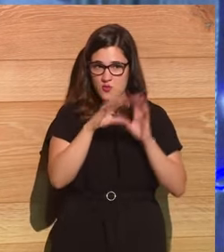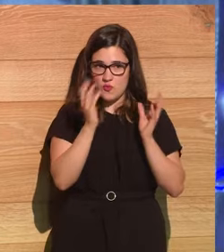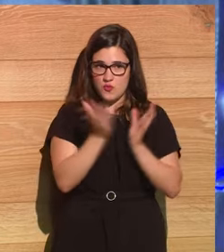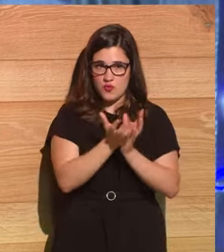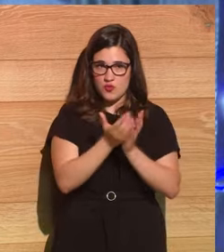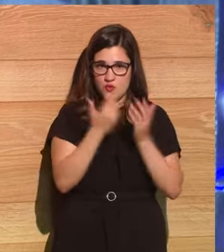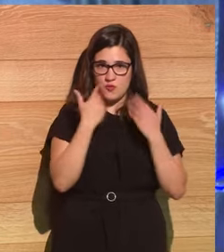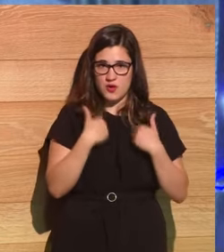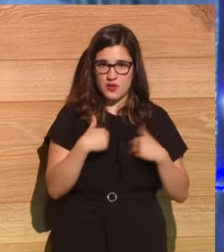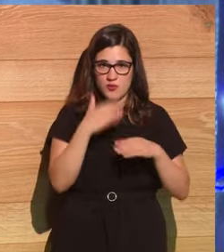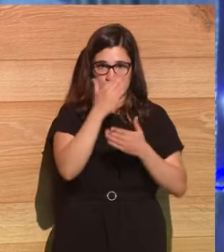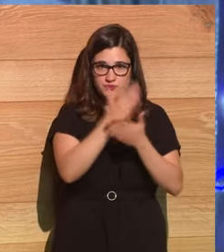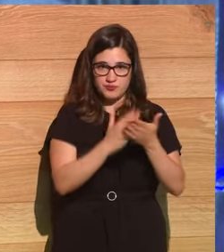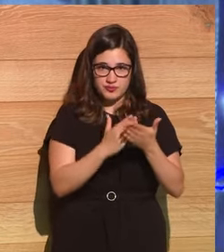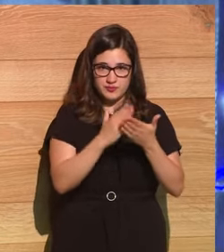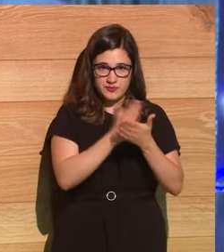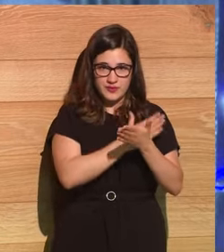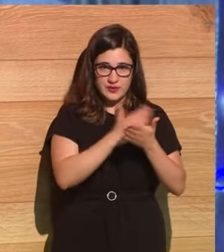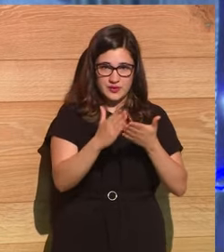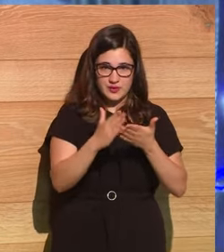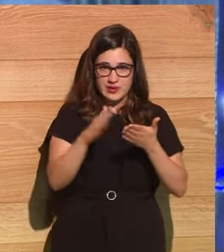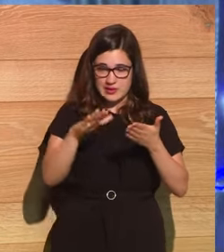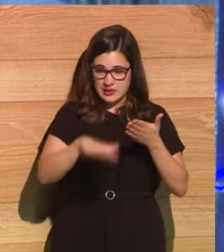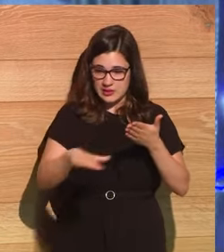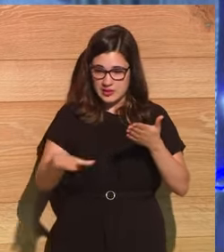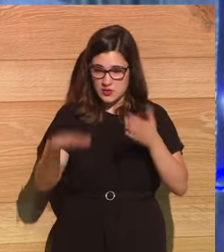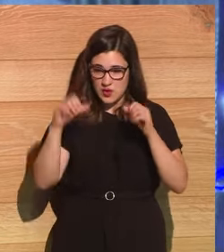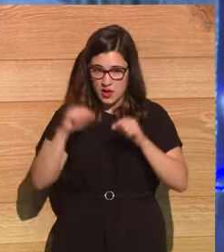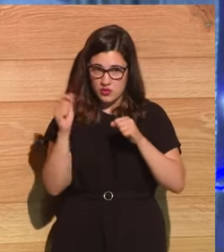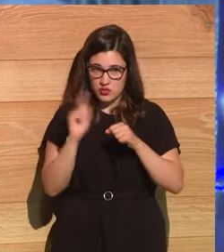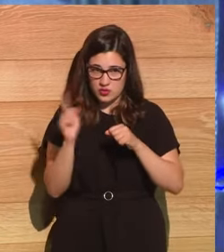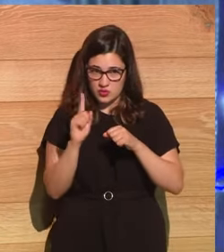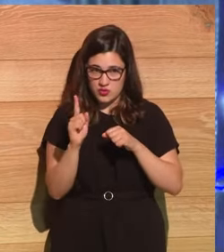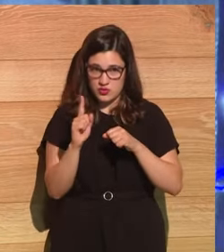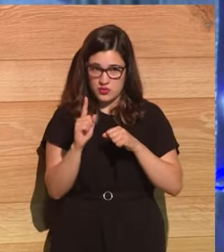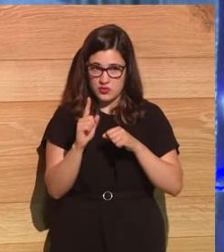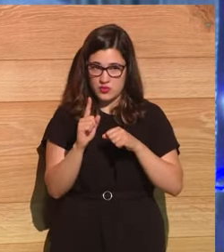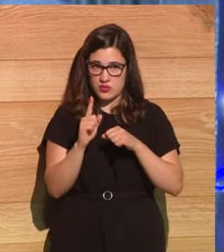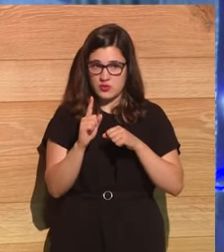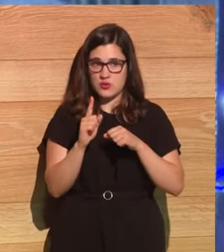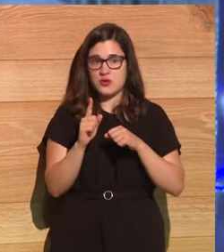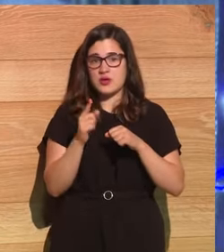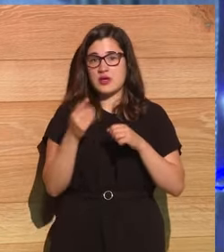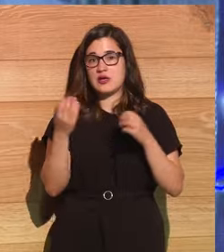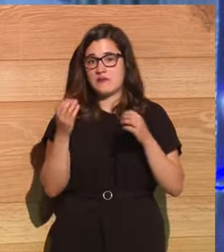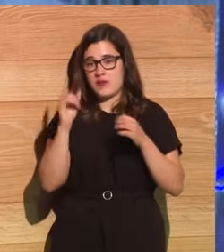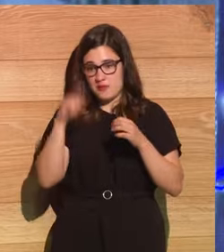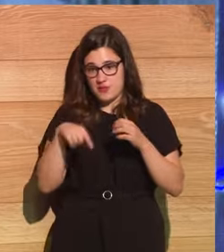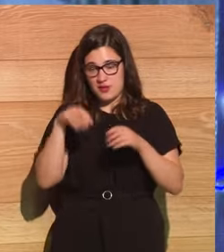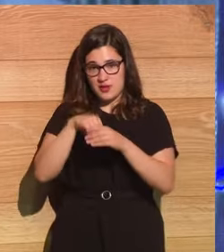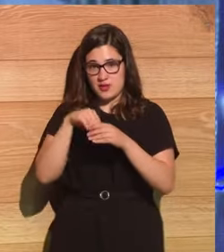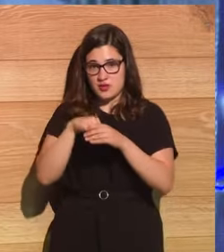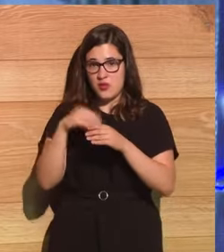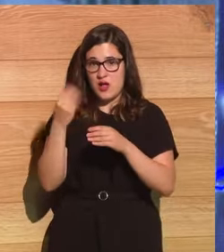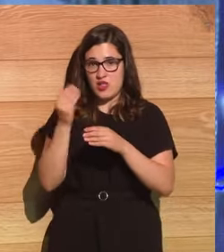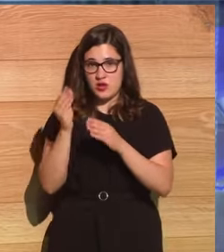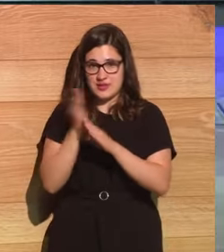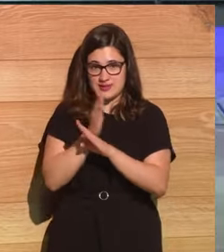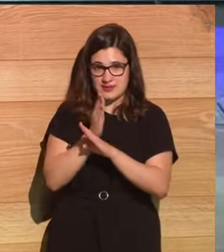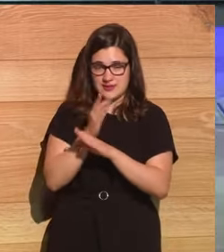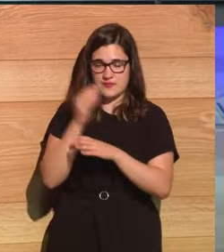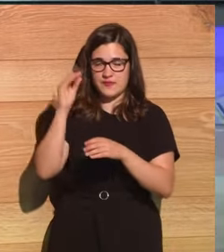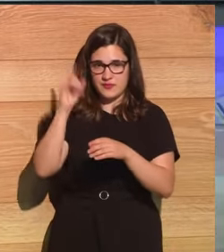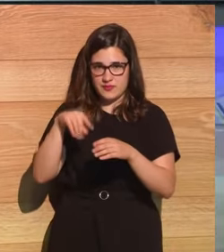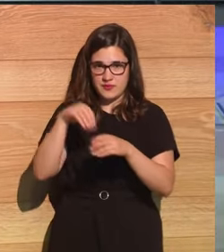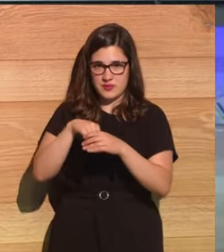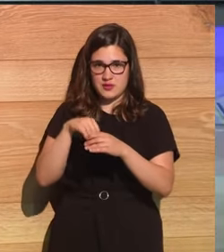partido en dos, ¿no? El mundo de los niños, de los no adultos, perdóname, sí, que incluía preadolescentes, y era una tribu, era el